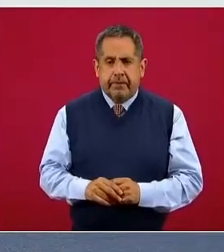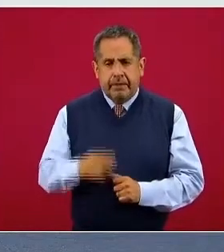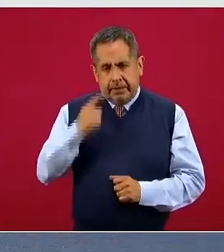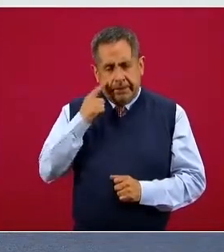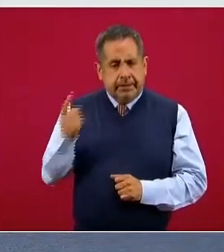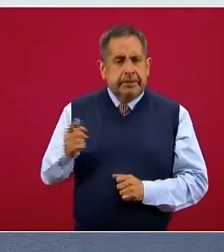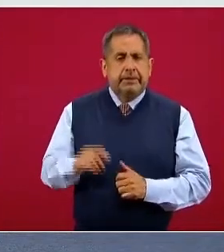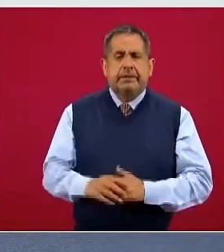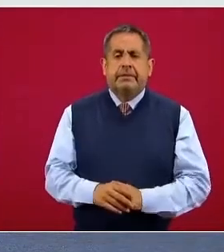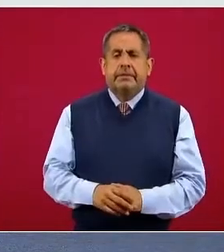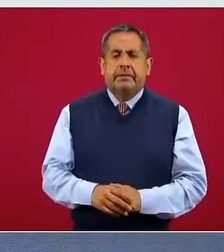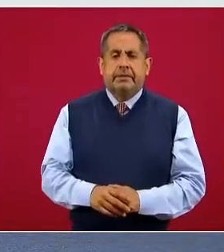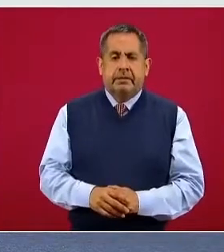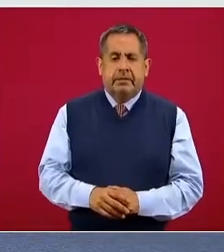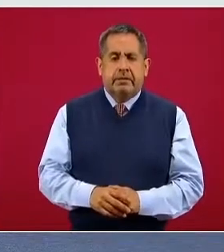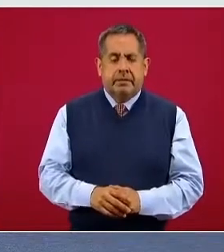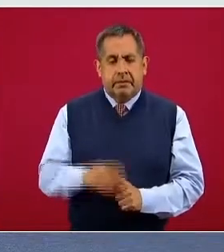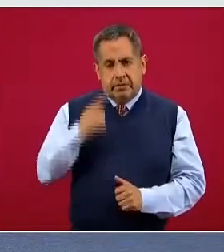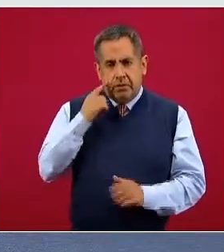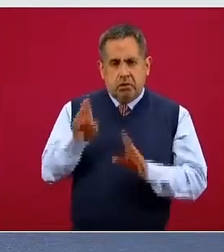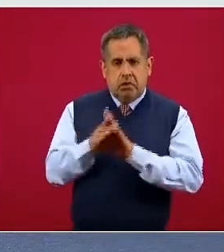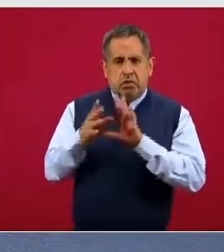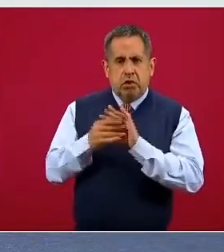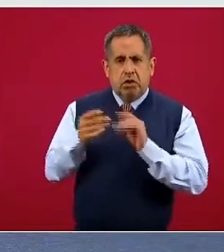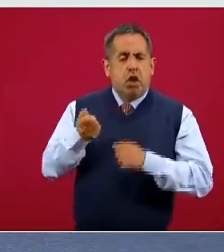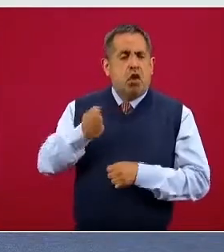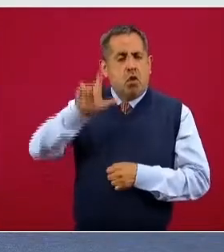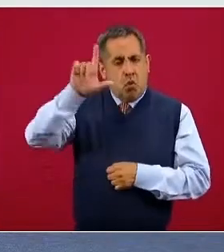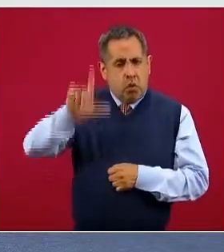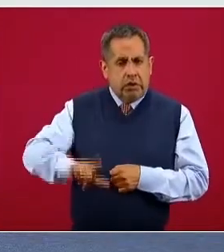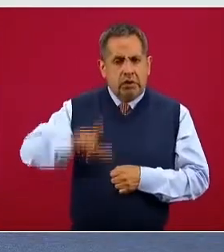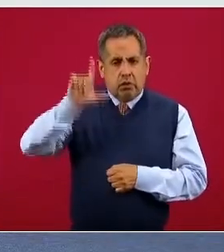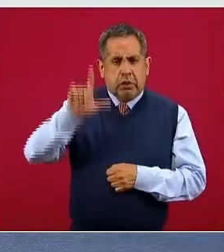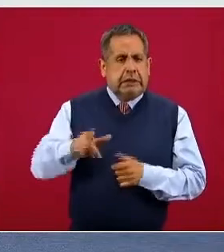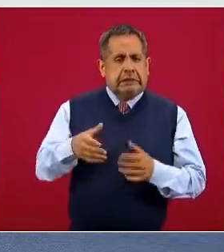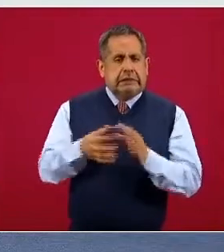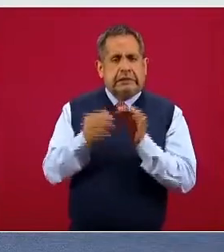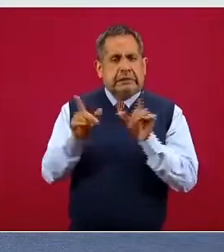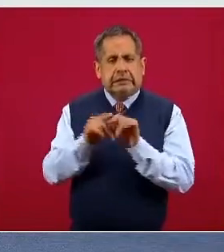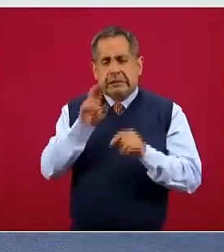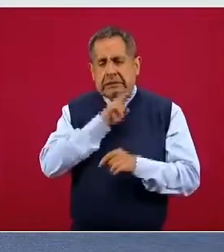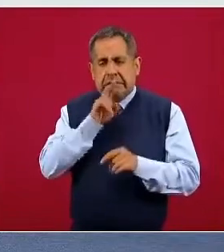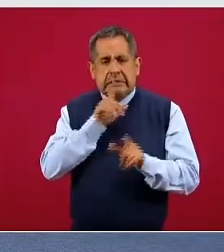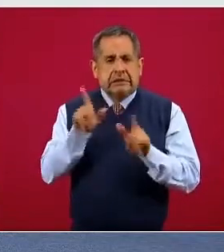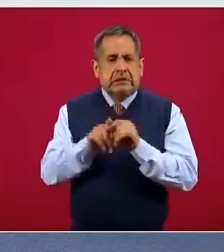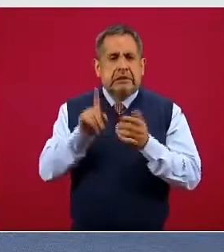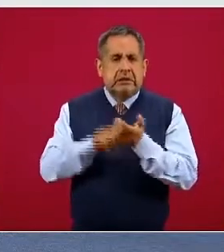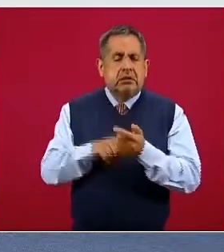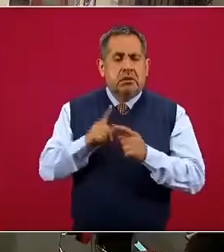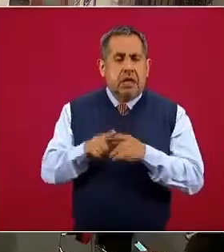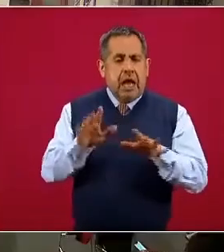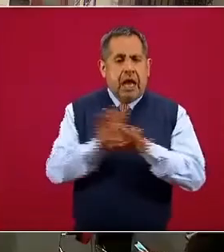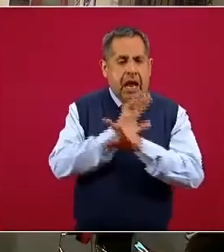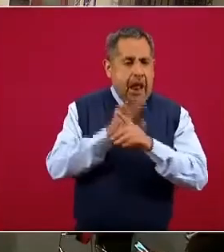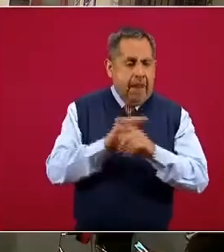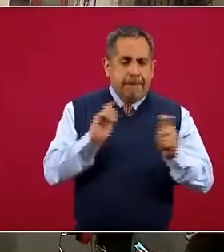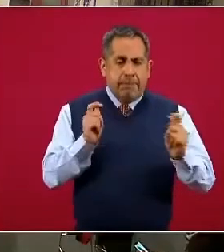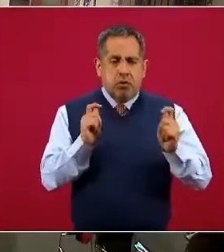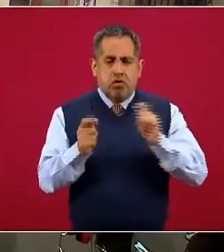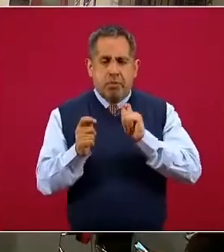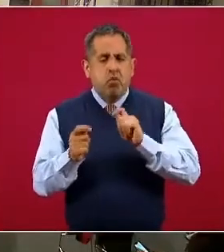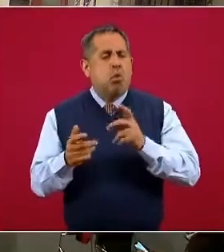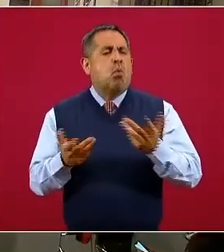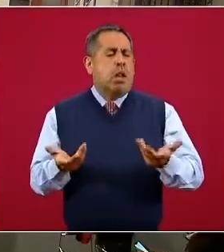siguientes diapositivas, vamos a presentar como son los lunes rápidamente el porcentaje de cambio semanal